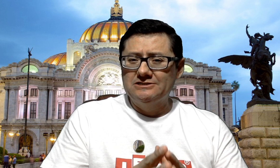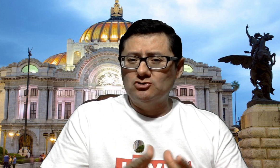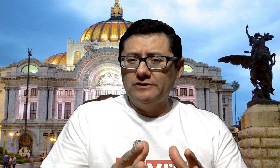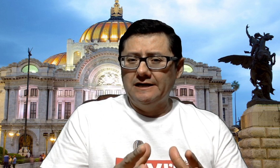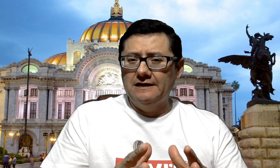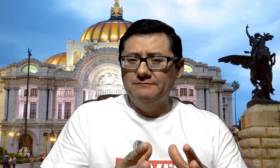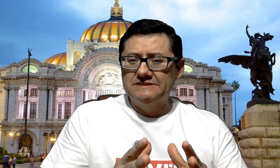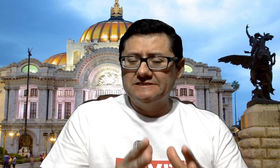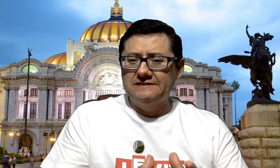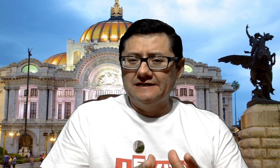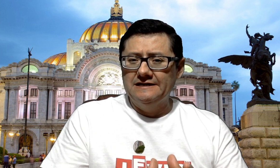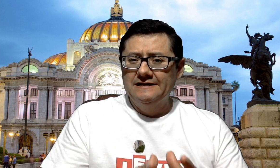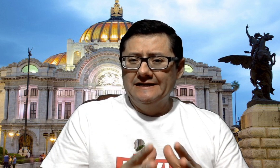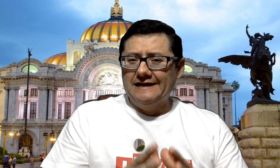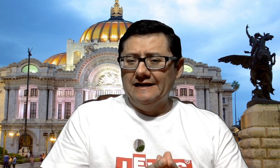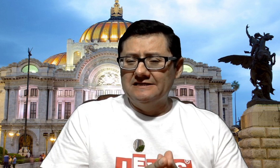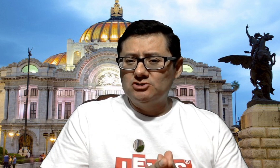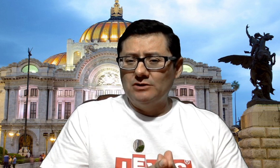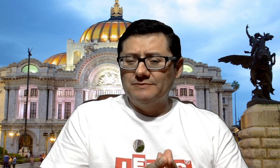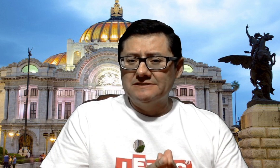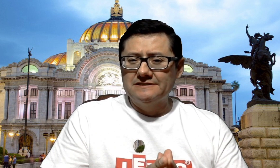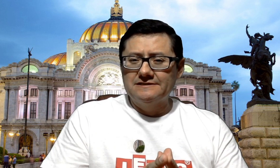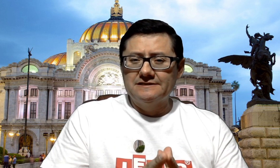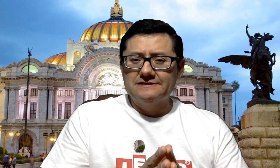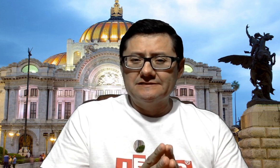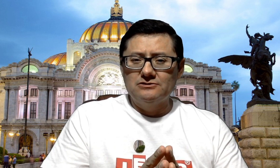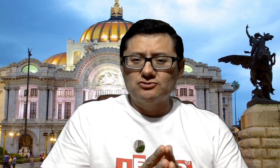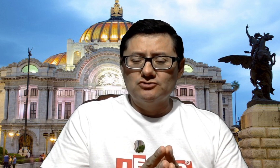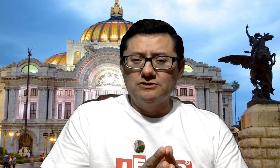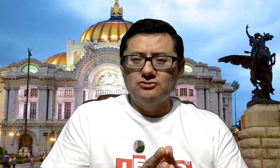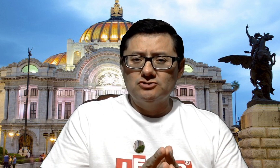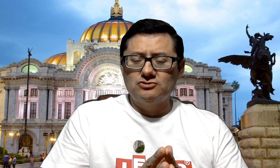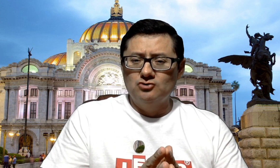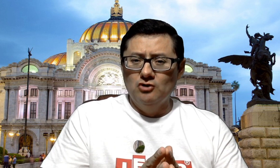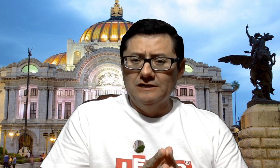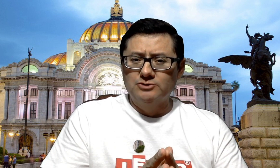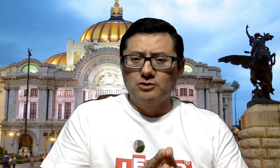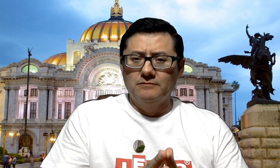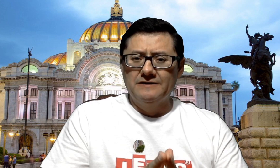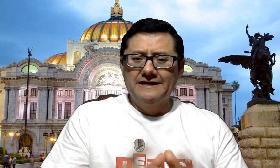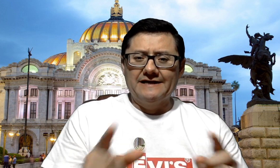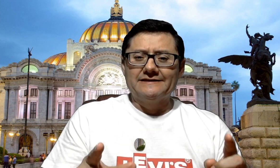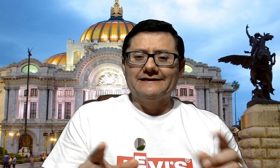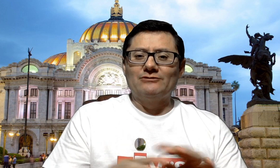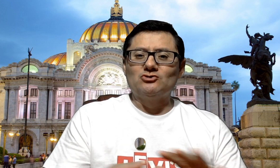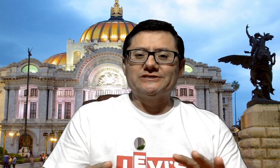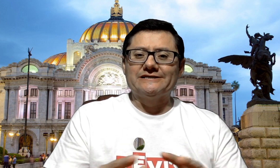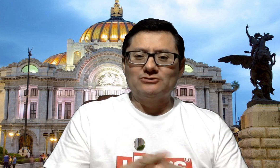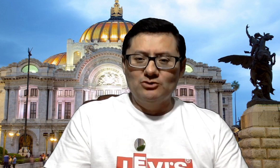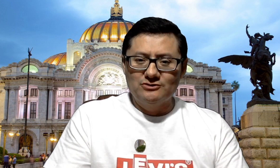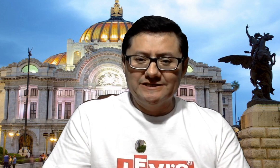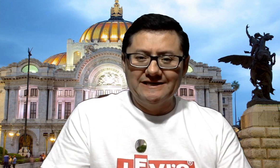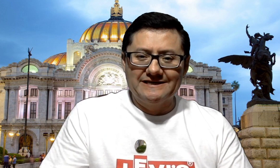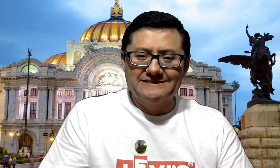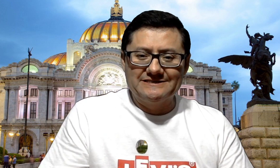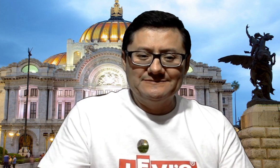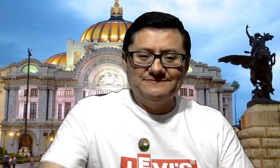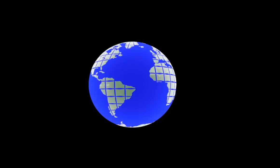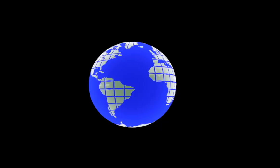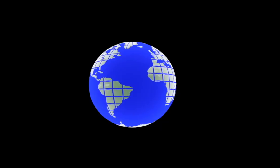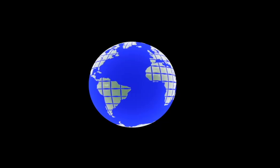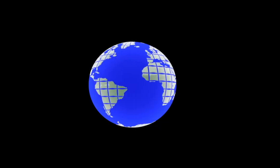esta histórica visita que le hizo al presidente de Estados Unidos, Donald Trump. Quédate a conocer todos los